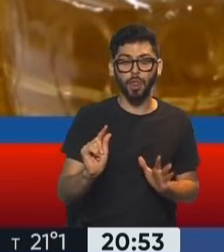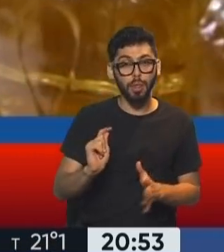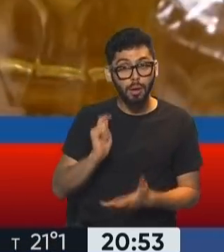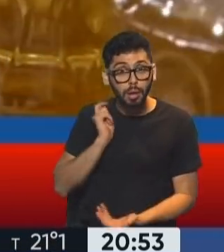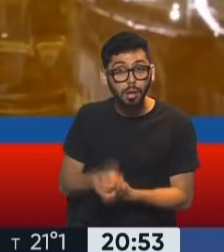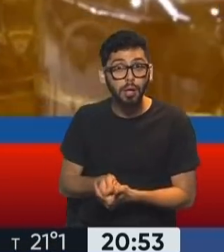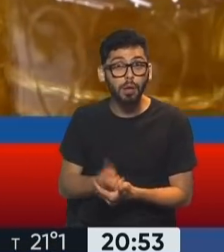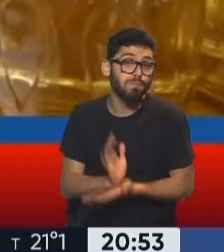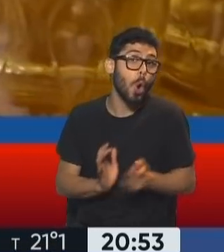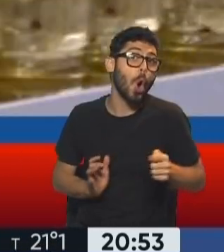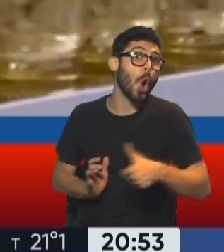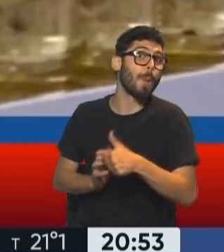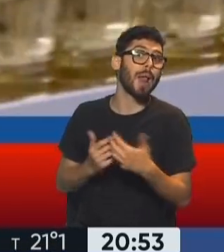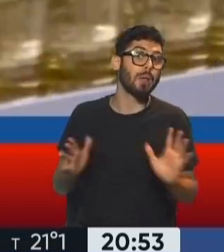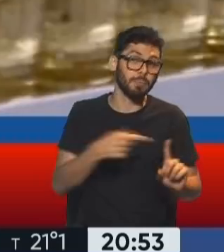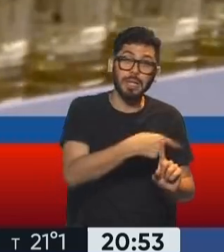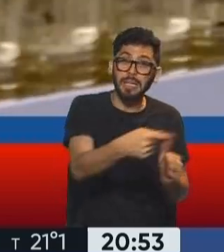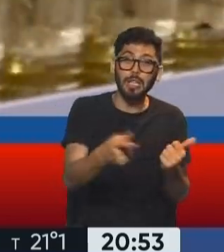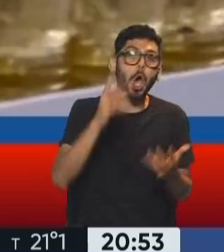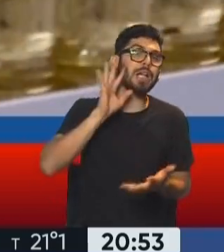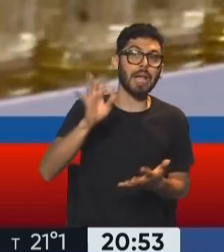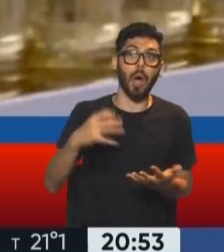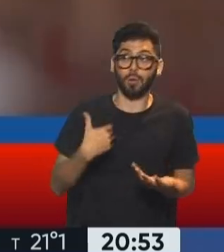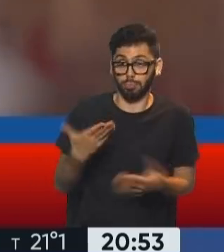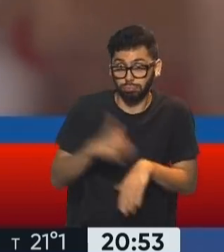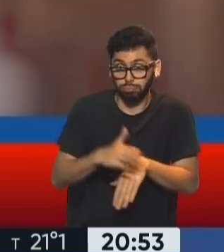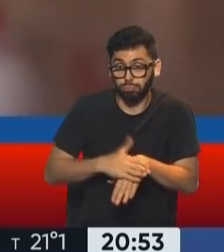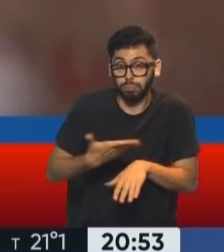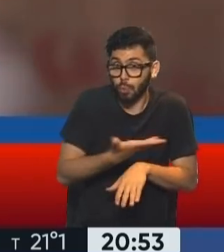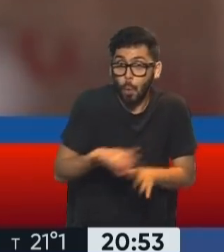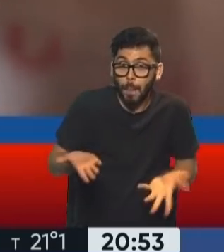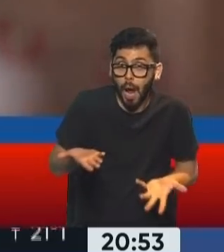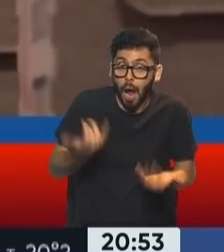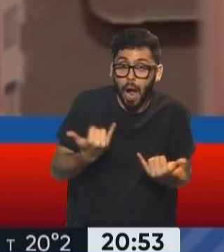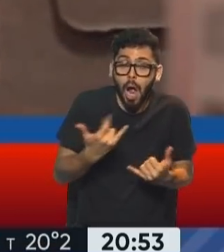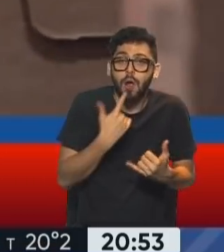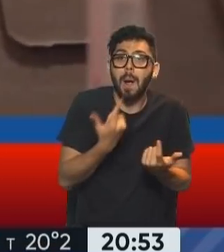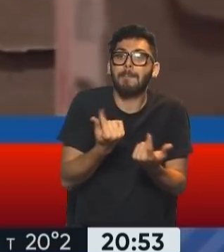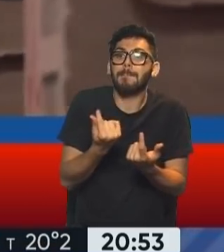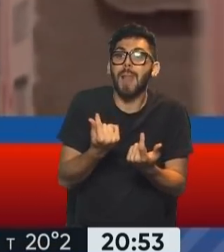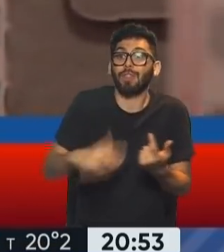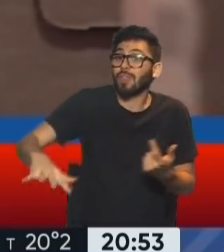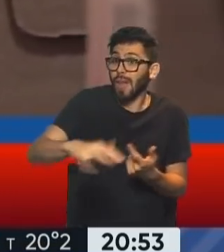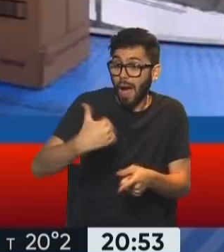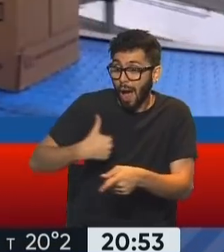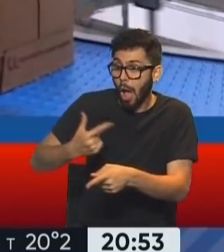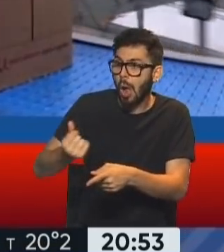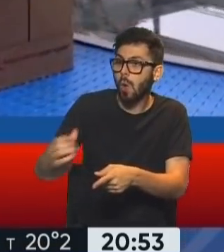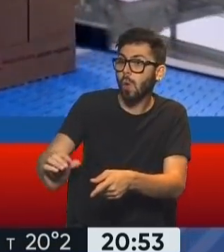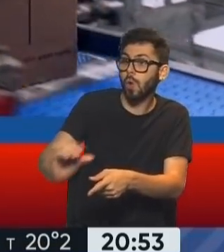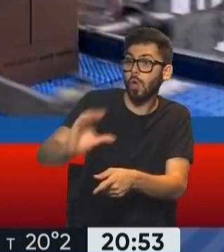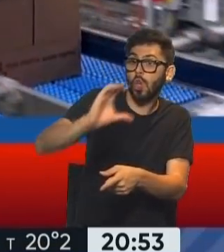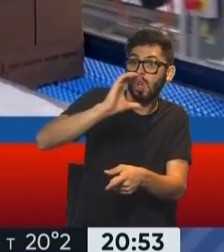que comprar porque saben que son culpables del delito de fuga de dinero, de lavado de dinero del pueblo argentino, porque